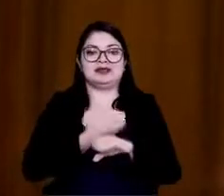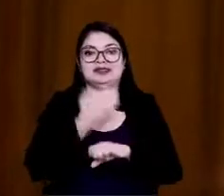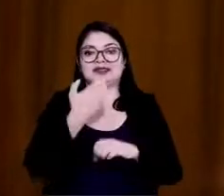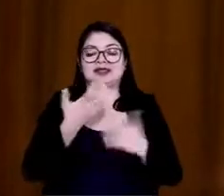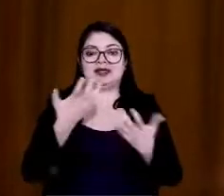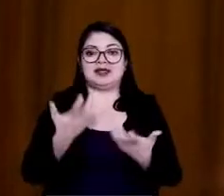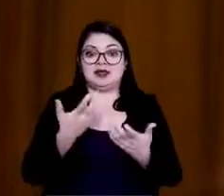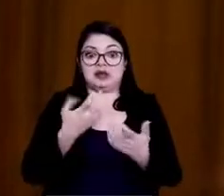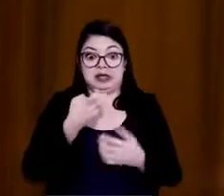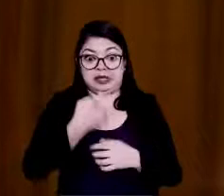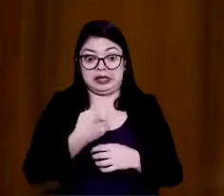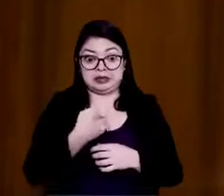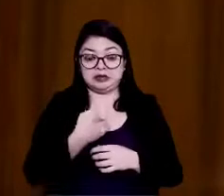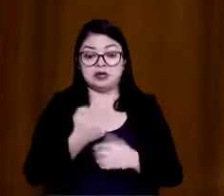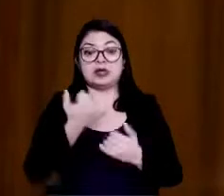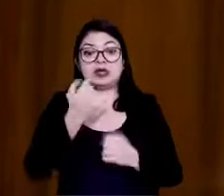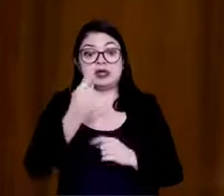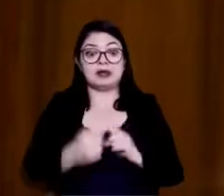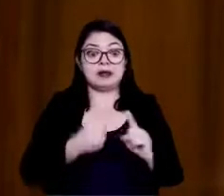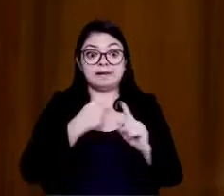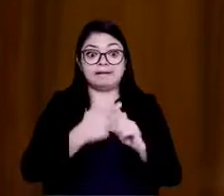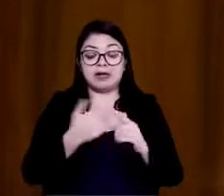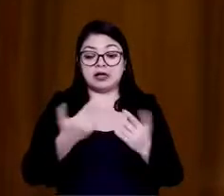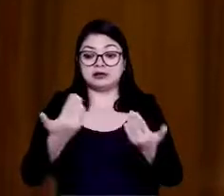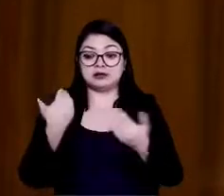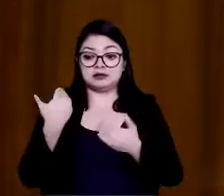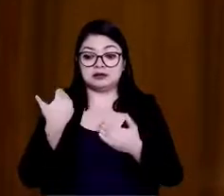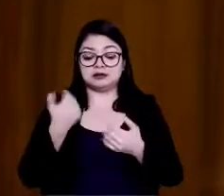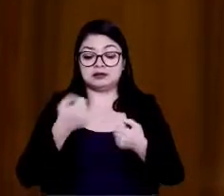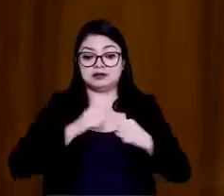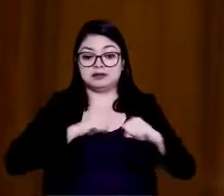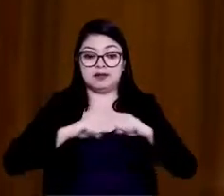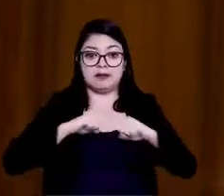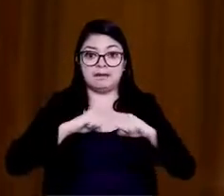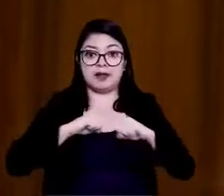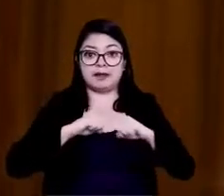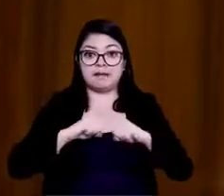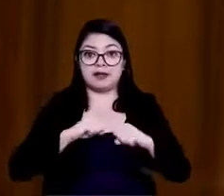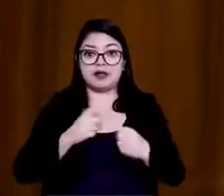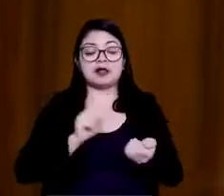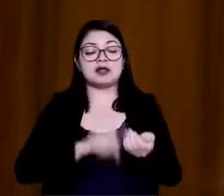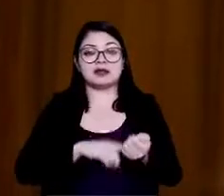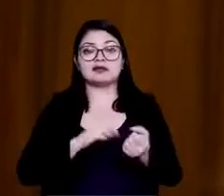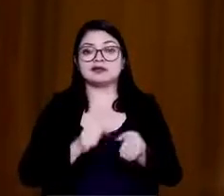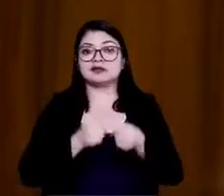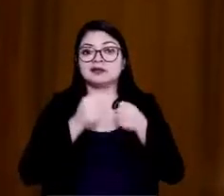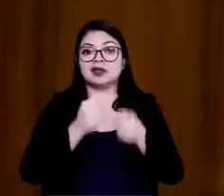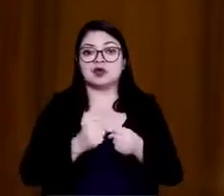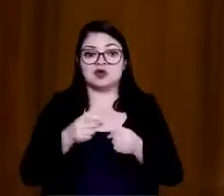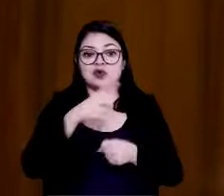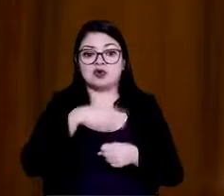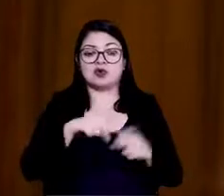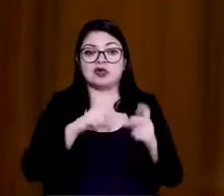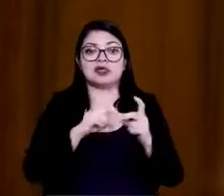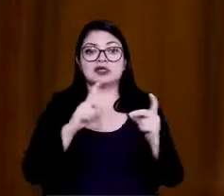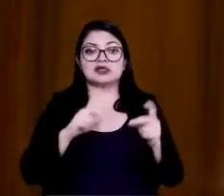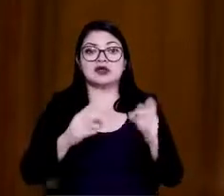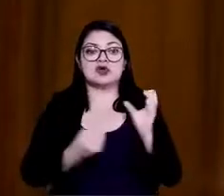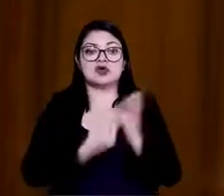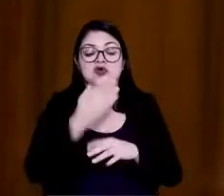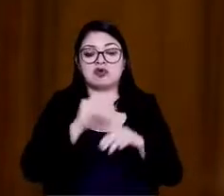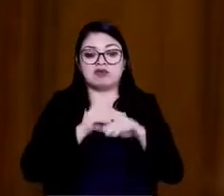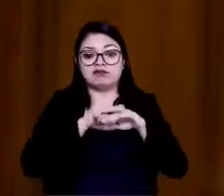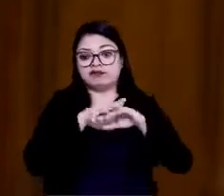a eso le sumamos los sismos recientes, encontraremos las condiciones para el desarrollo de